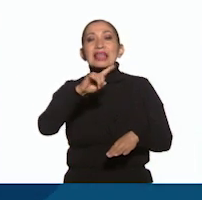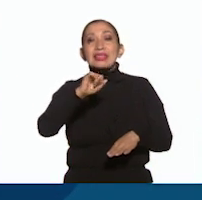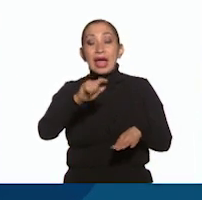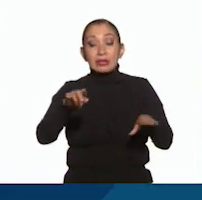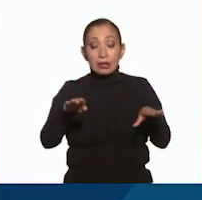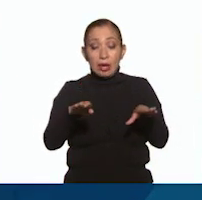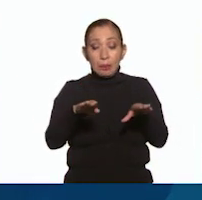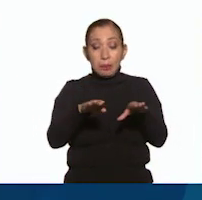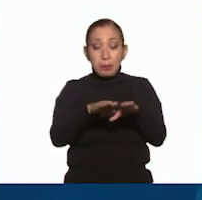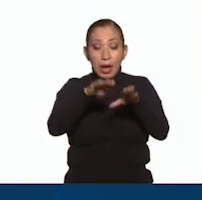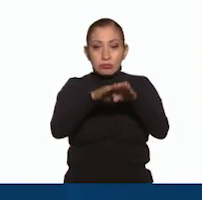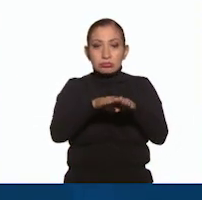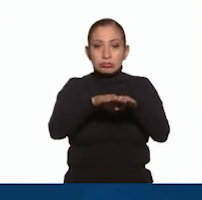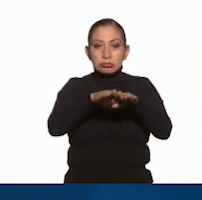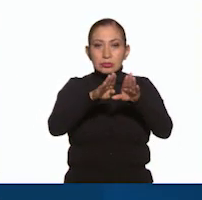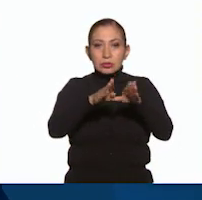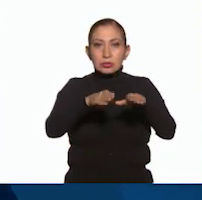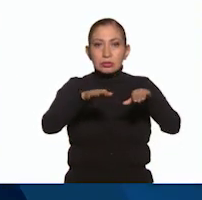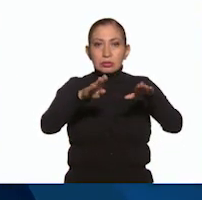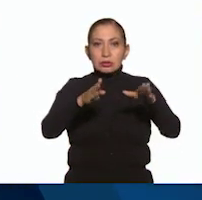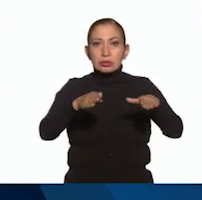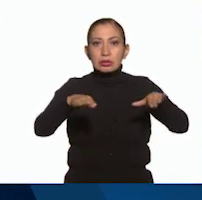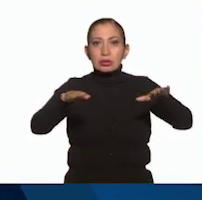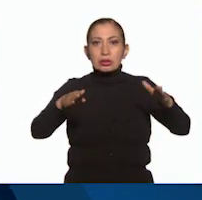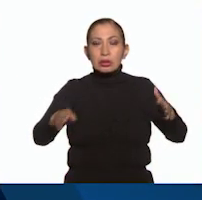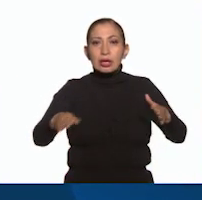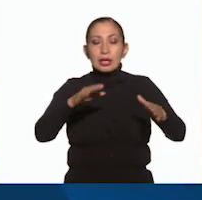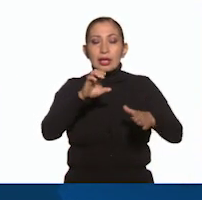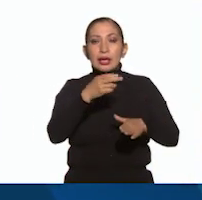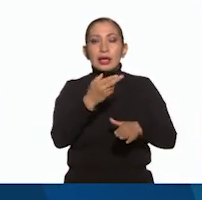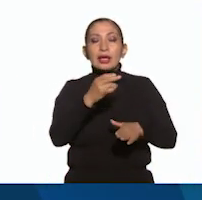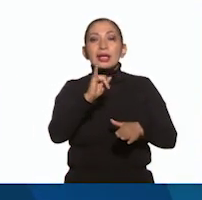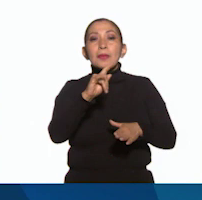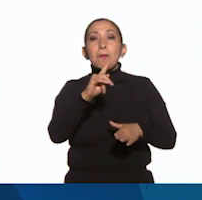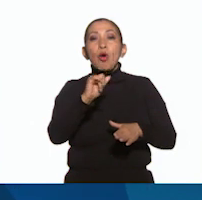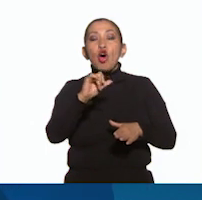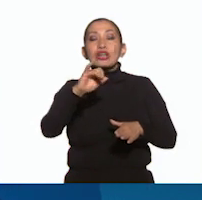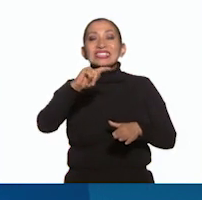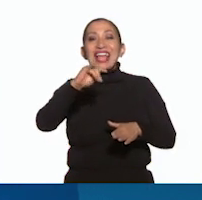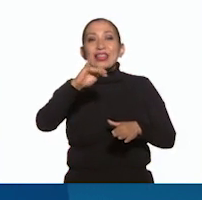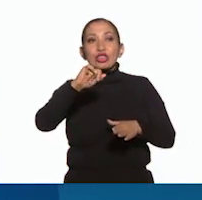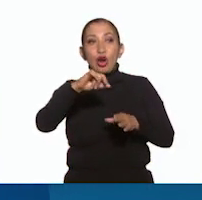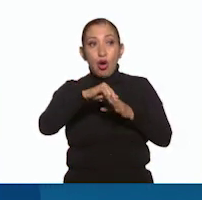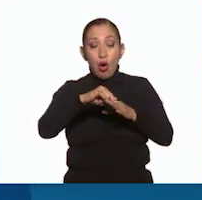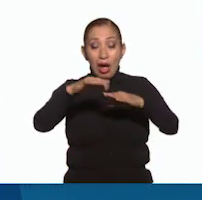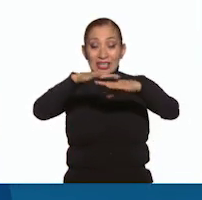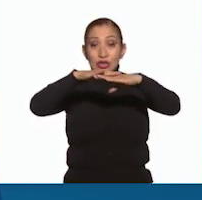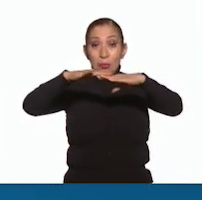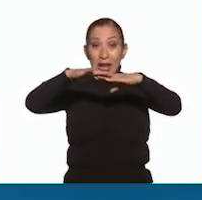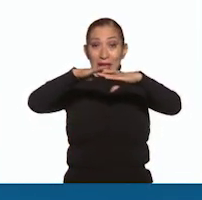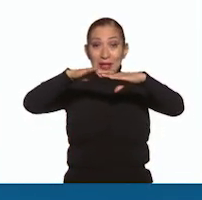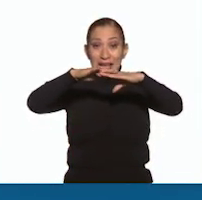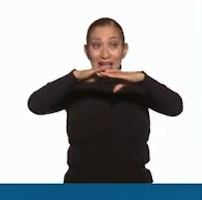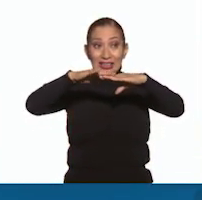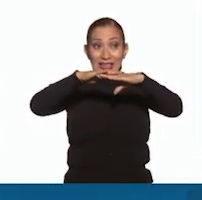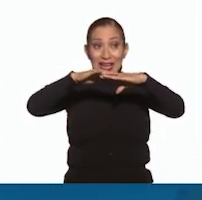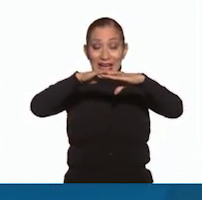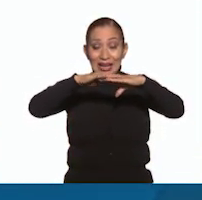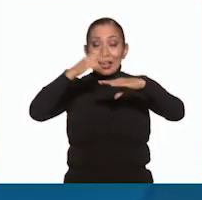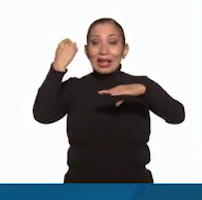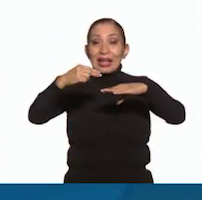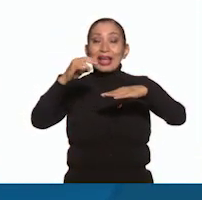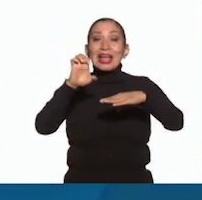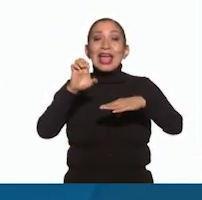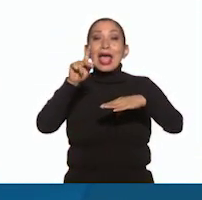de choque, genera o se le cataloga como el hipocentro. En la parte superficial, en la vertical al hipocentro, se